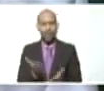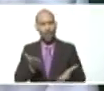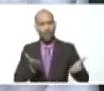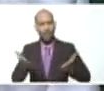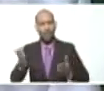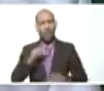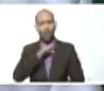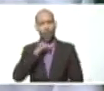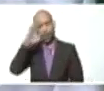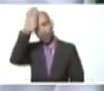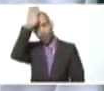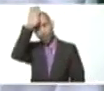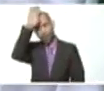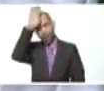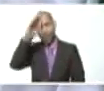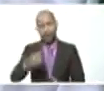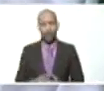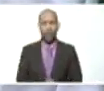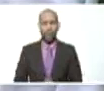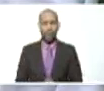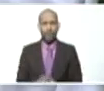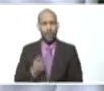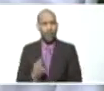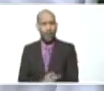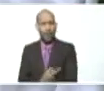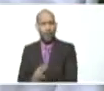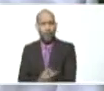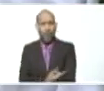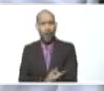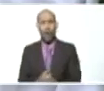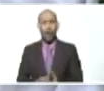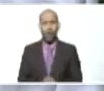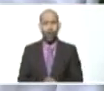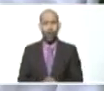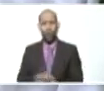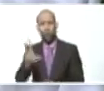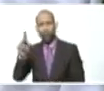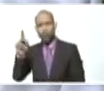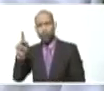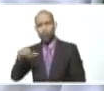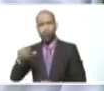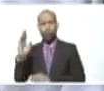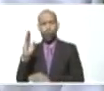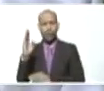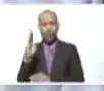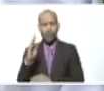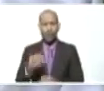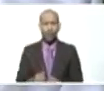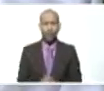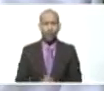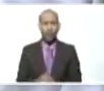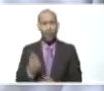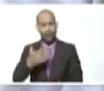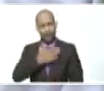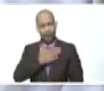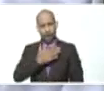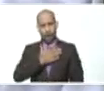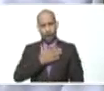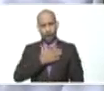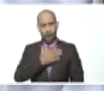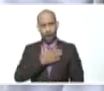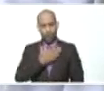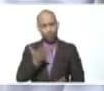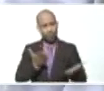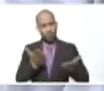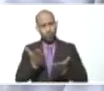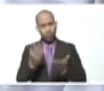el Papa Francisco, a mi hermano Baltasar Enrique, obispo de esta iglesia, a mi indigno siervo